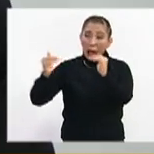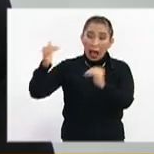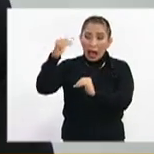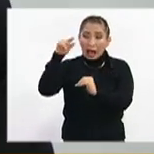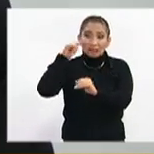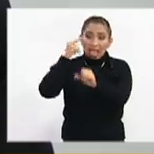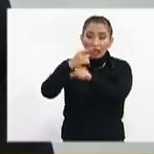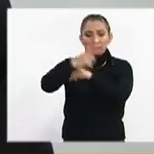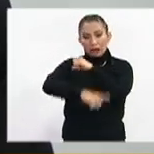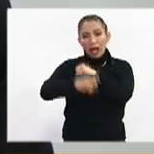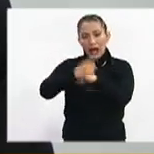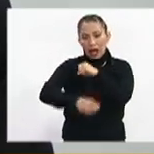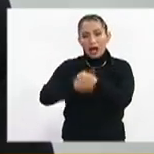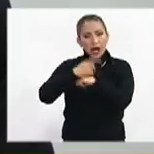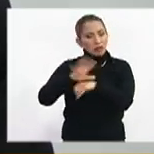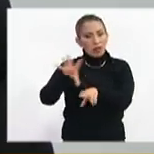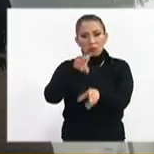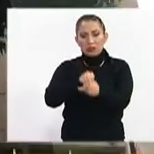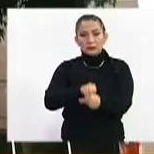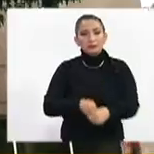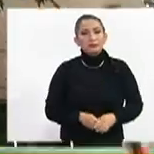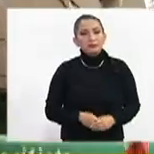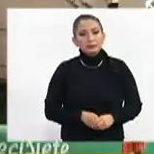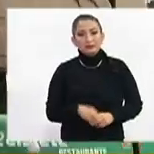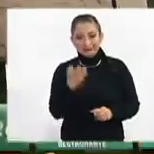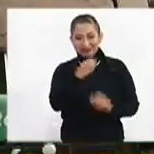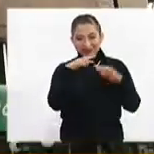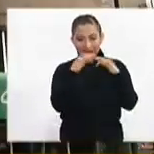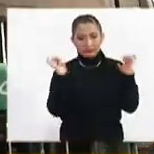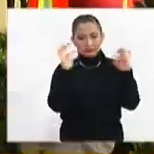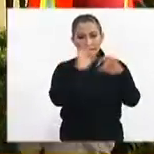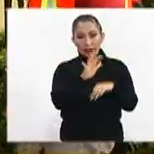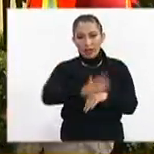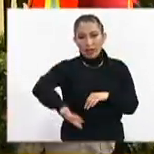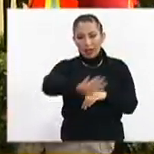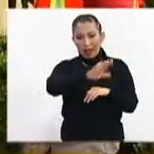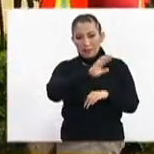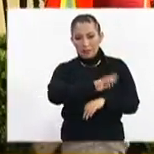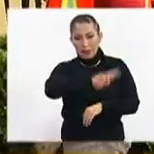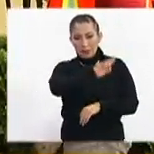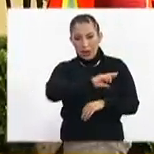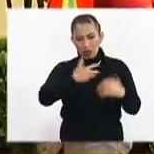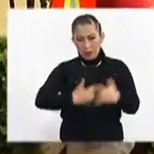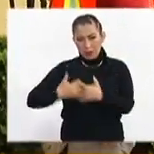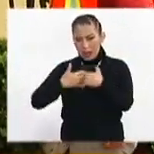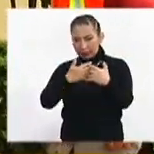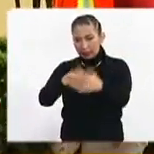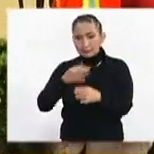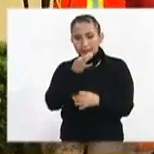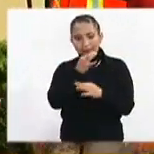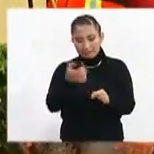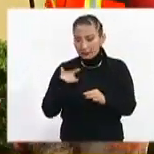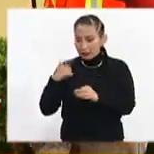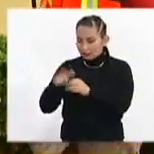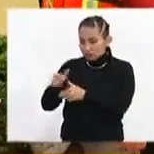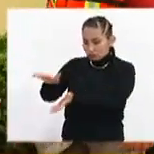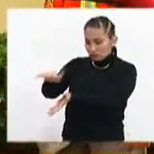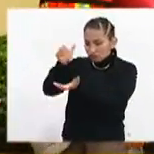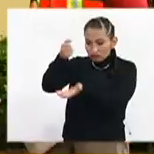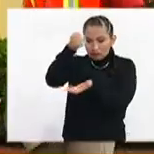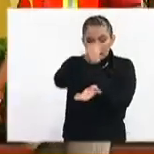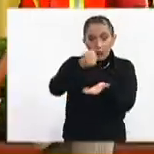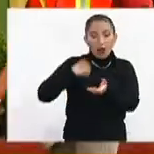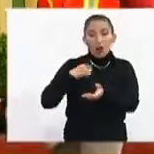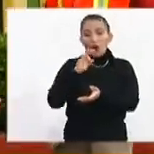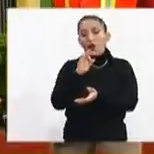que han sido dañadas de manera total. A la reunión asistió el sector privado, quien dio a conocer la conformación del Fideicomiso